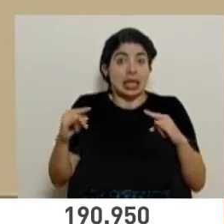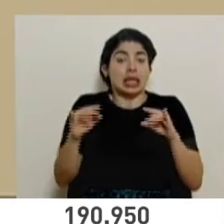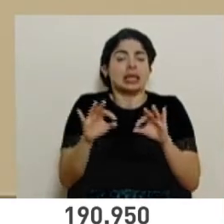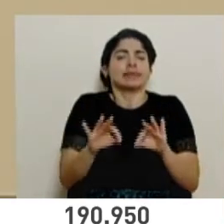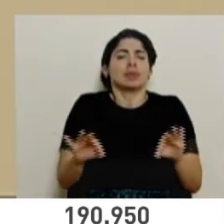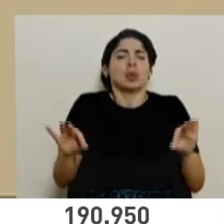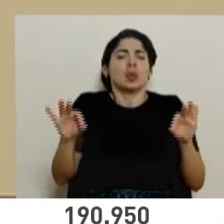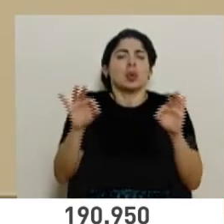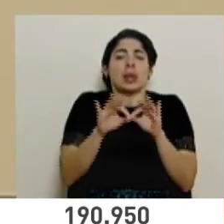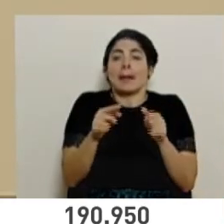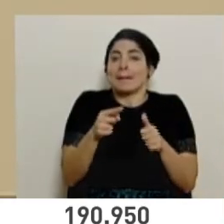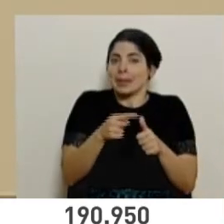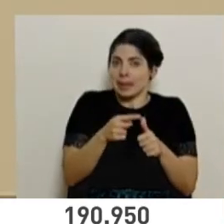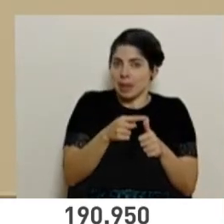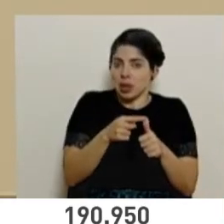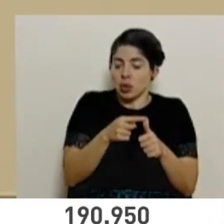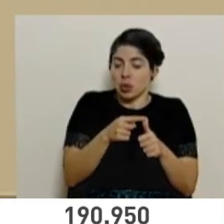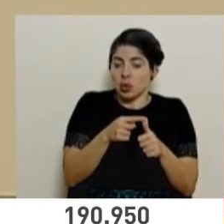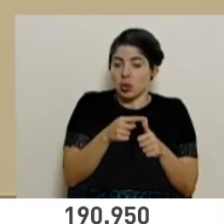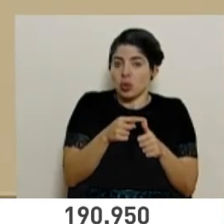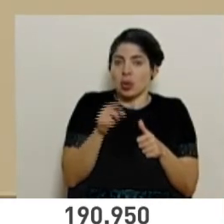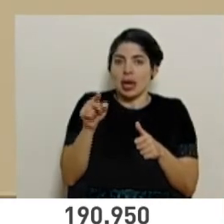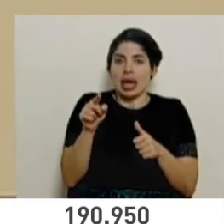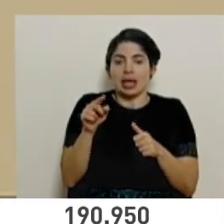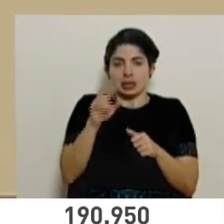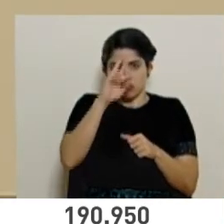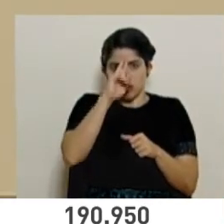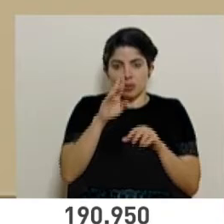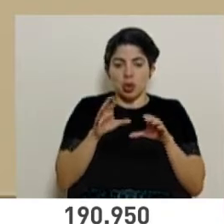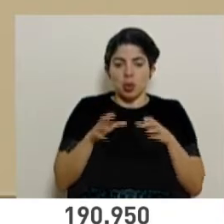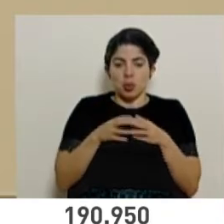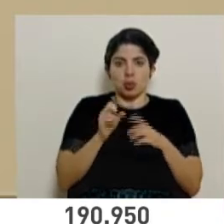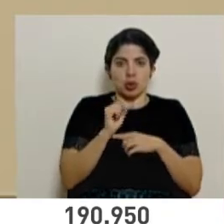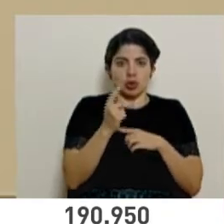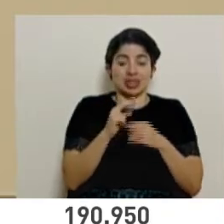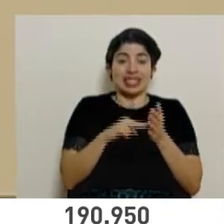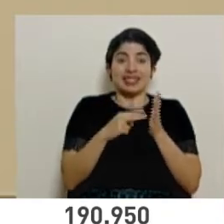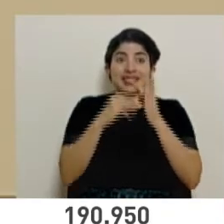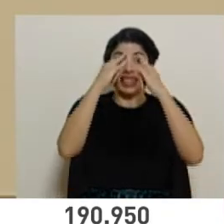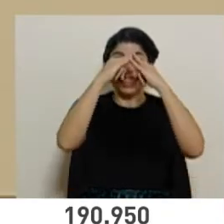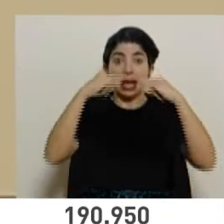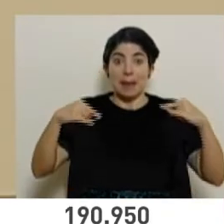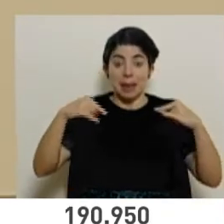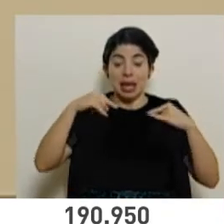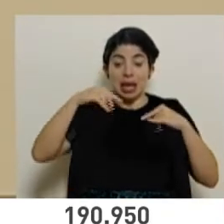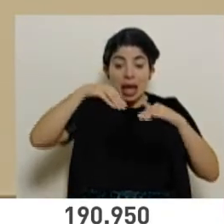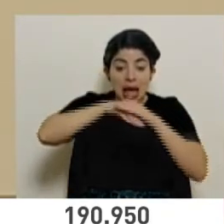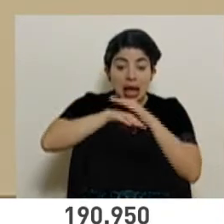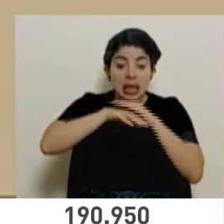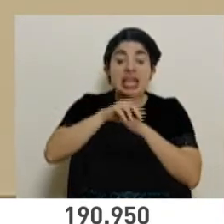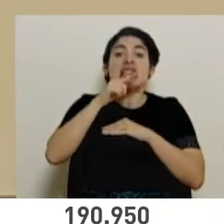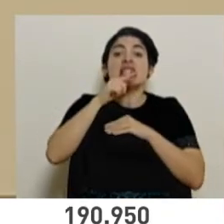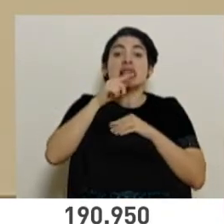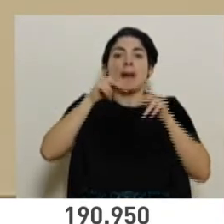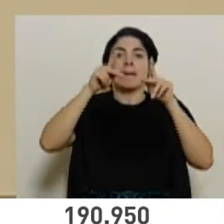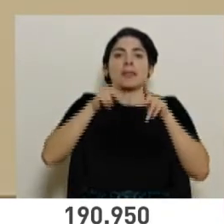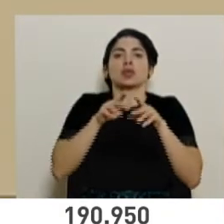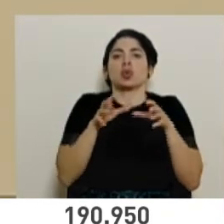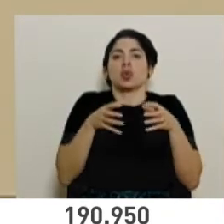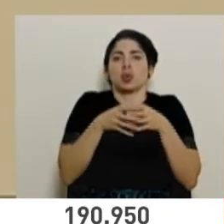que, primero que todo, antes que nada, mantengan la burbuja social. Es decir, en la tienda de campaña deben de entrar las personas que forman parte